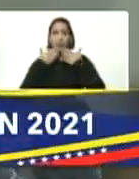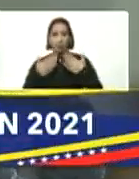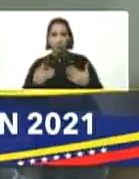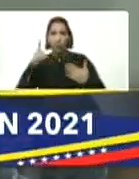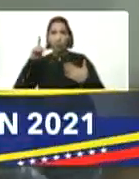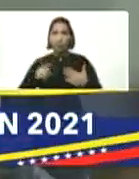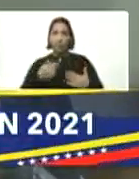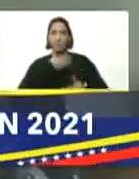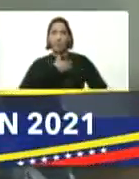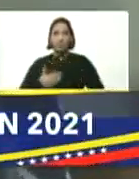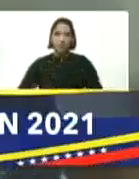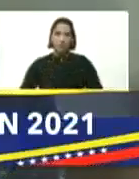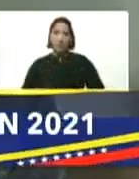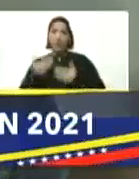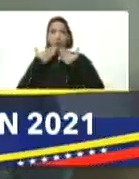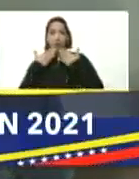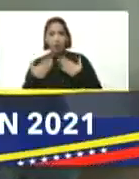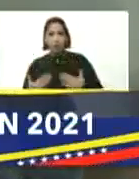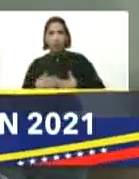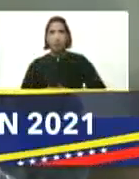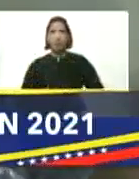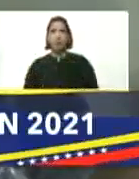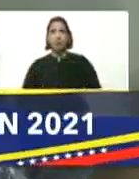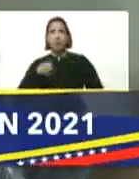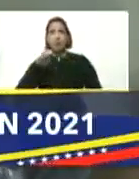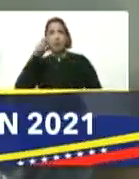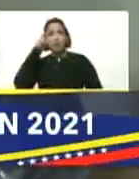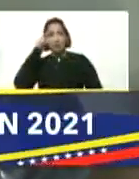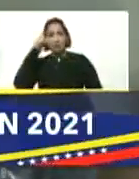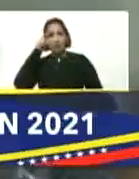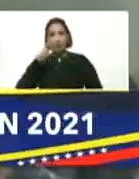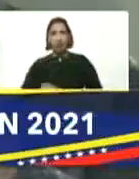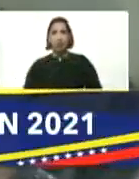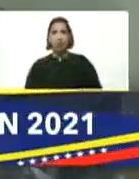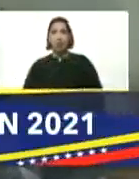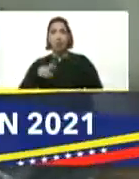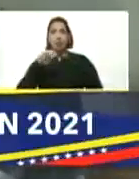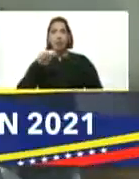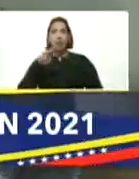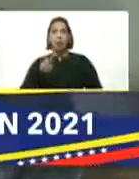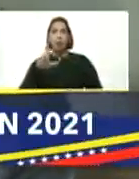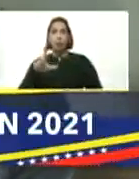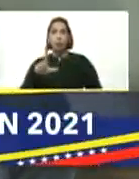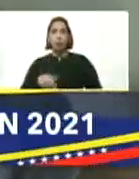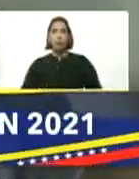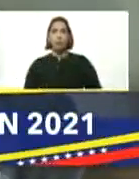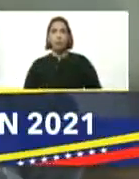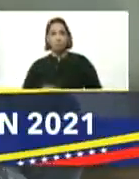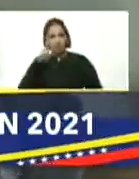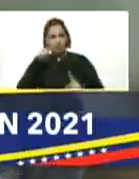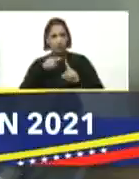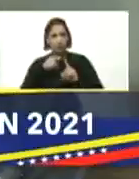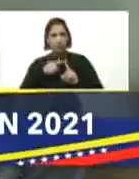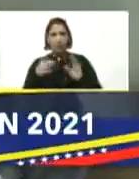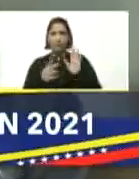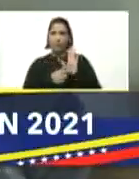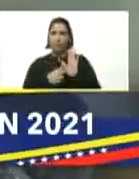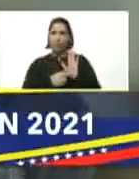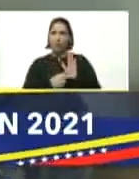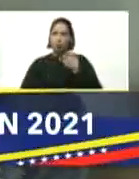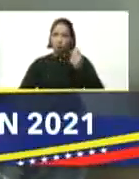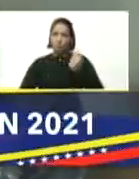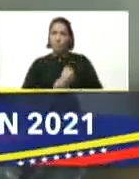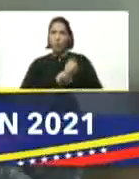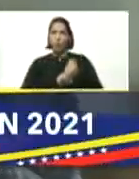al presidente, agradeciendo a Ernesto Villegas y a Raúl Casal, que han sido verdaderamente solidarios